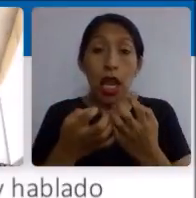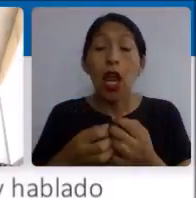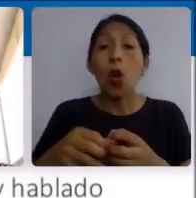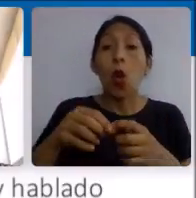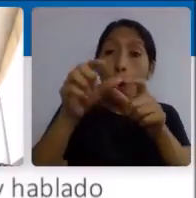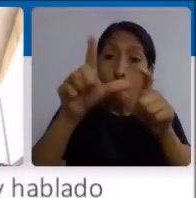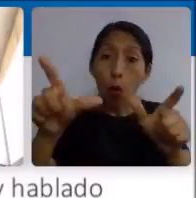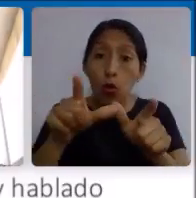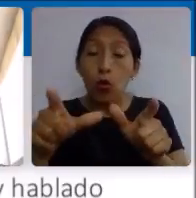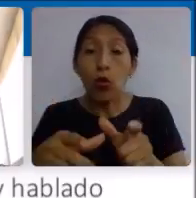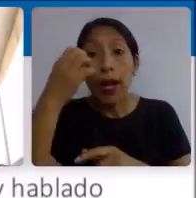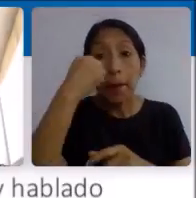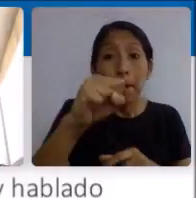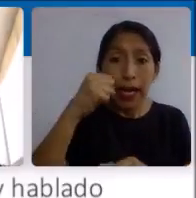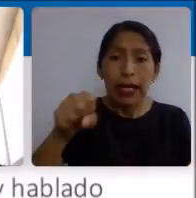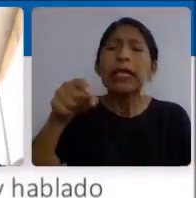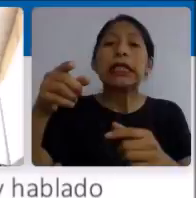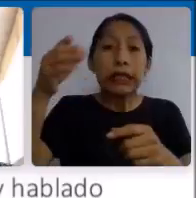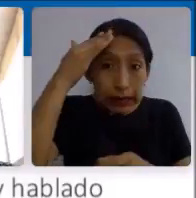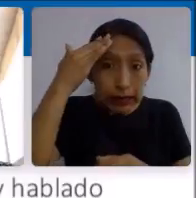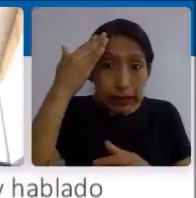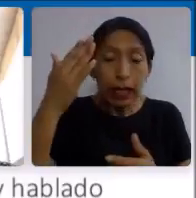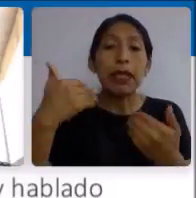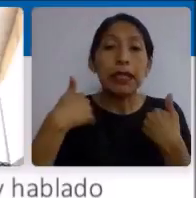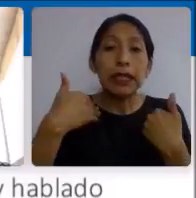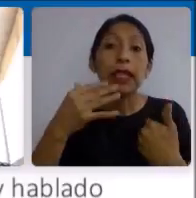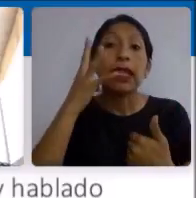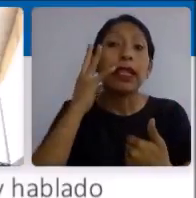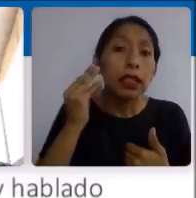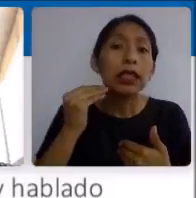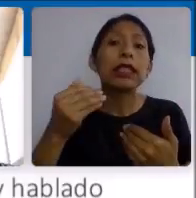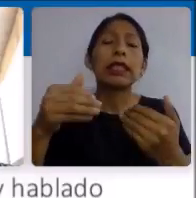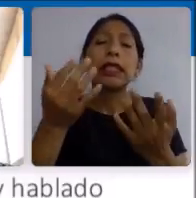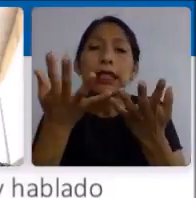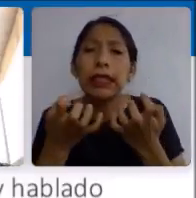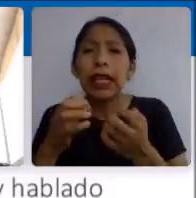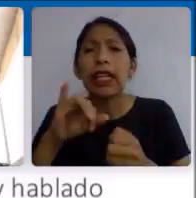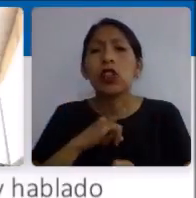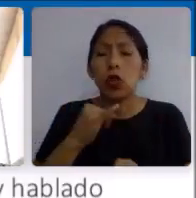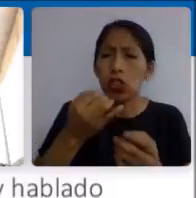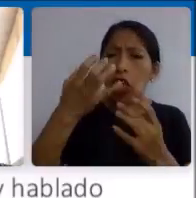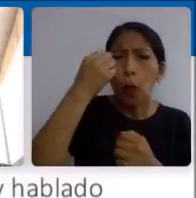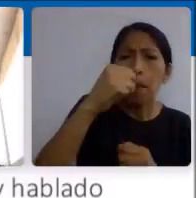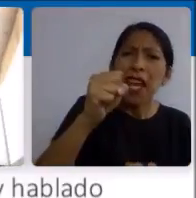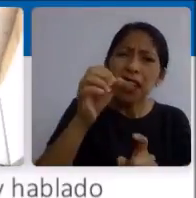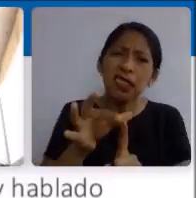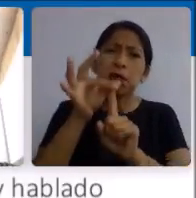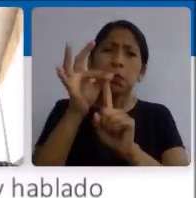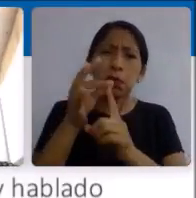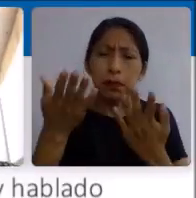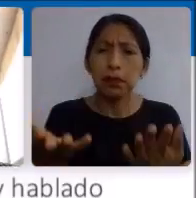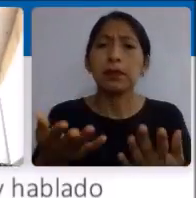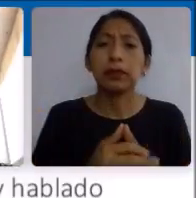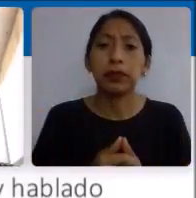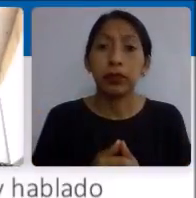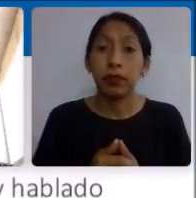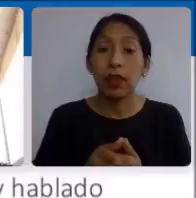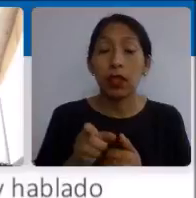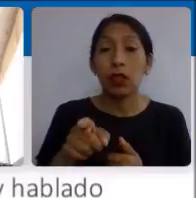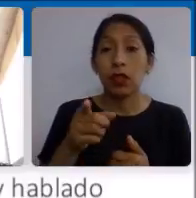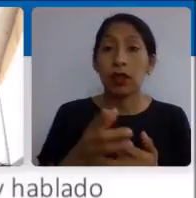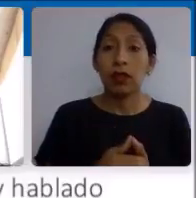viaje, también se encuentran especializados. También tienen clientes que piden viajes específicos. Entonces, el